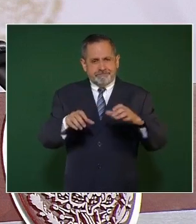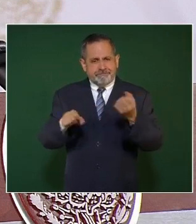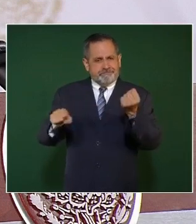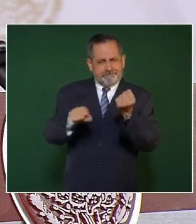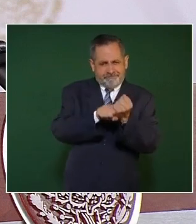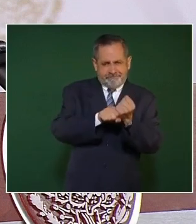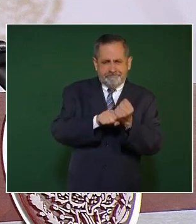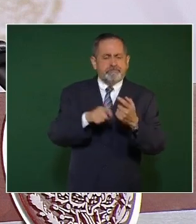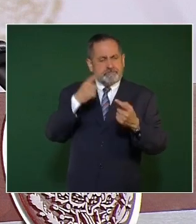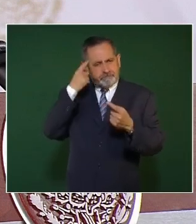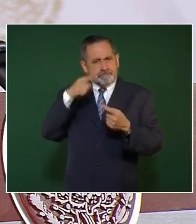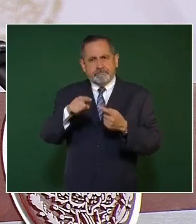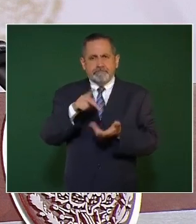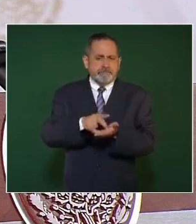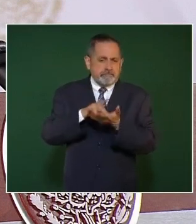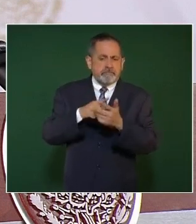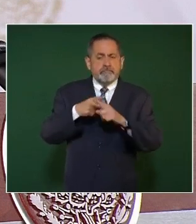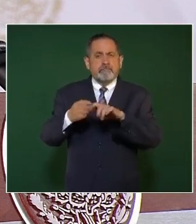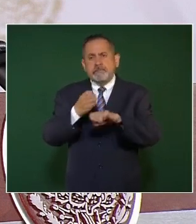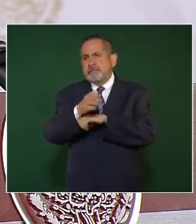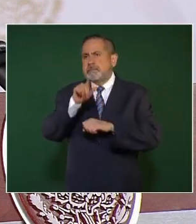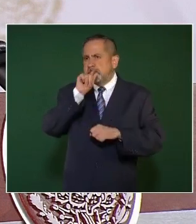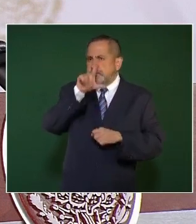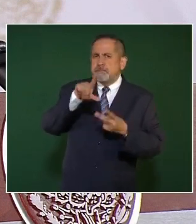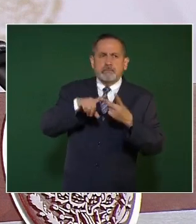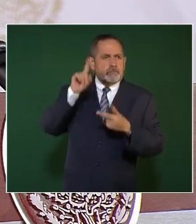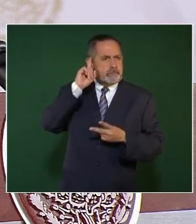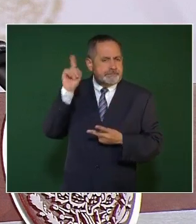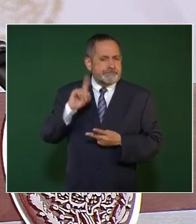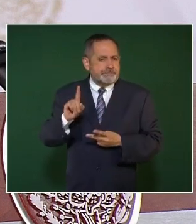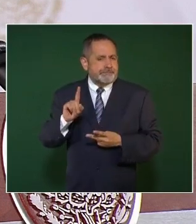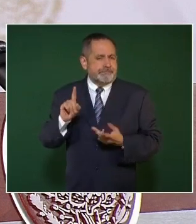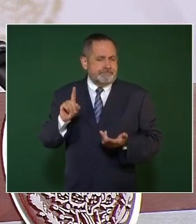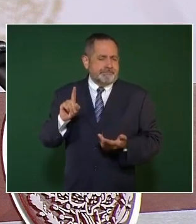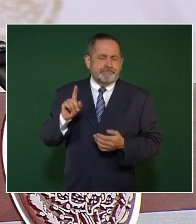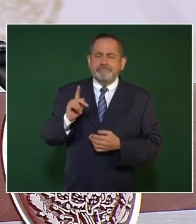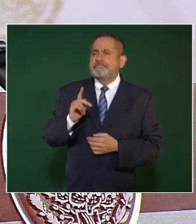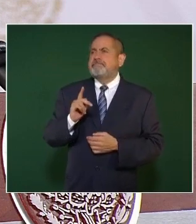se vende por kilo, en varios estados como Jalisco, Zacatecas, Puebla,